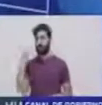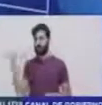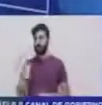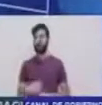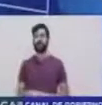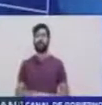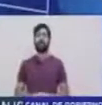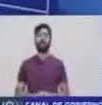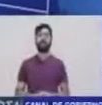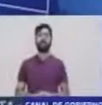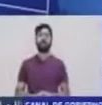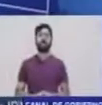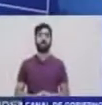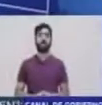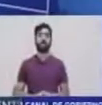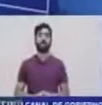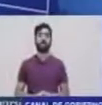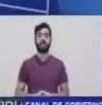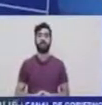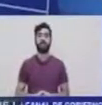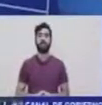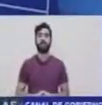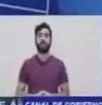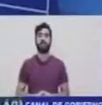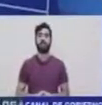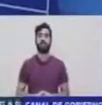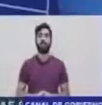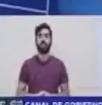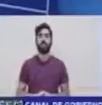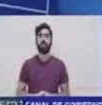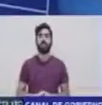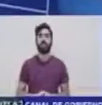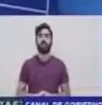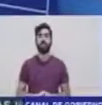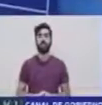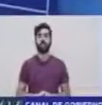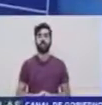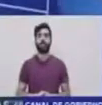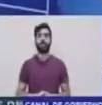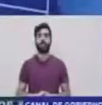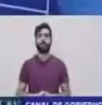realizar. Comenzamos desde la posición de colgante. Subimos